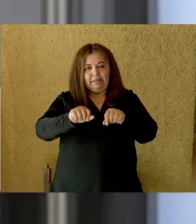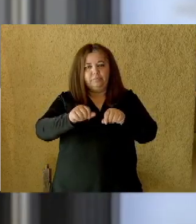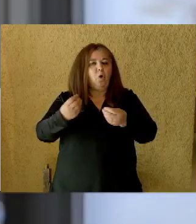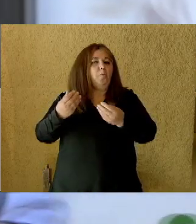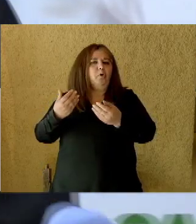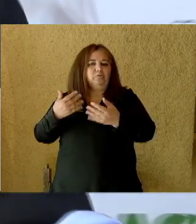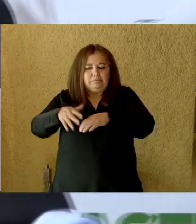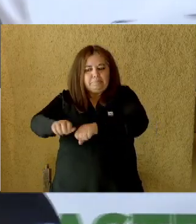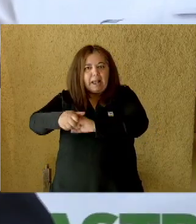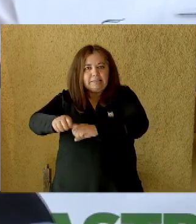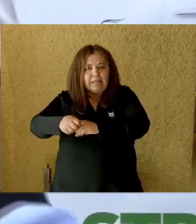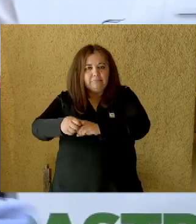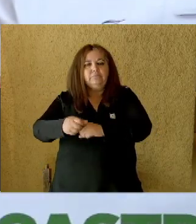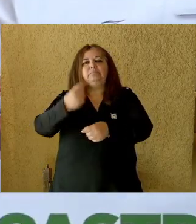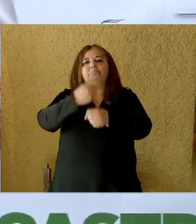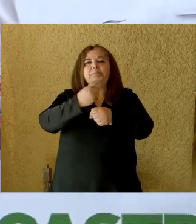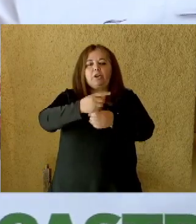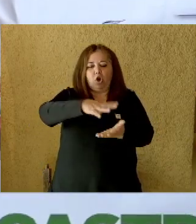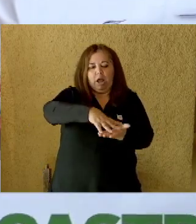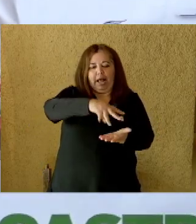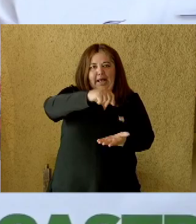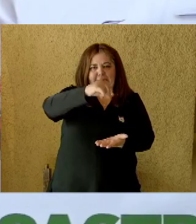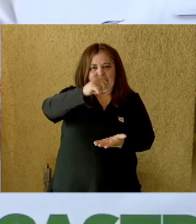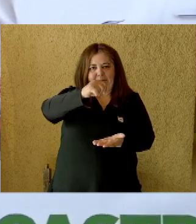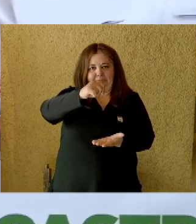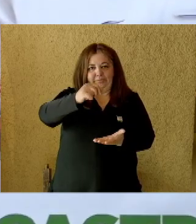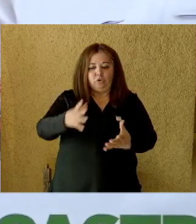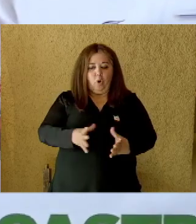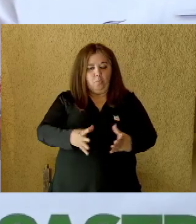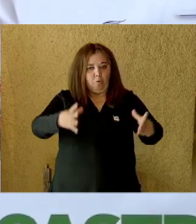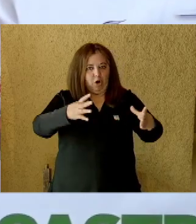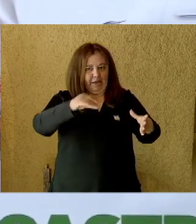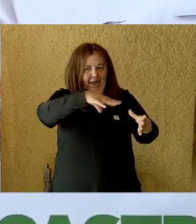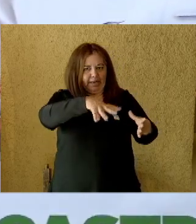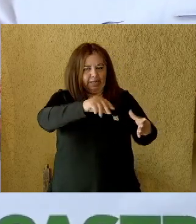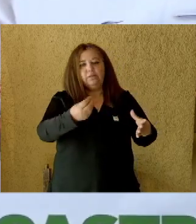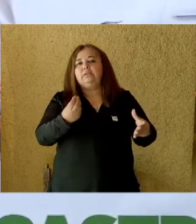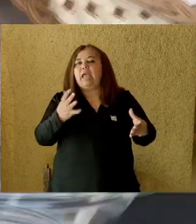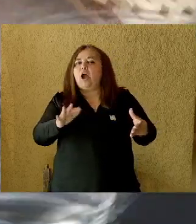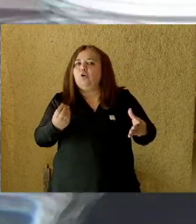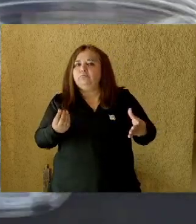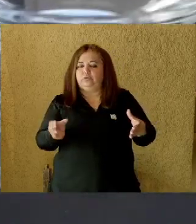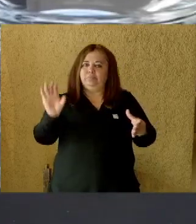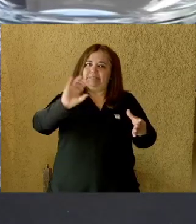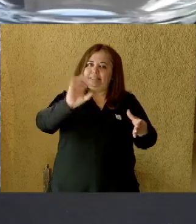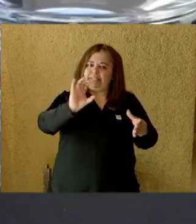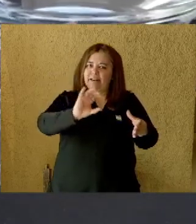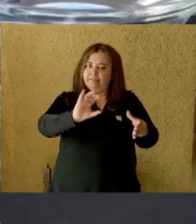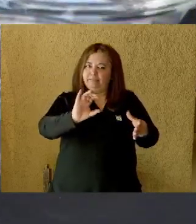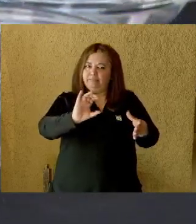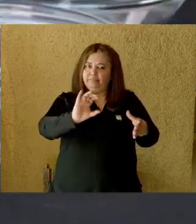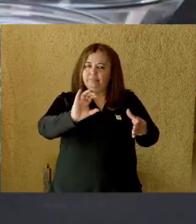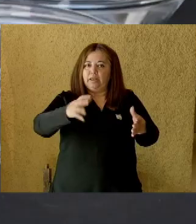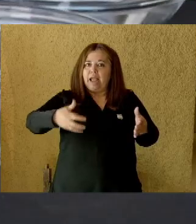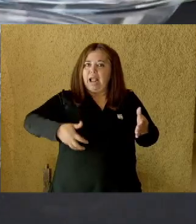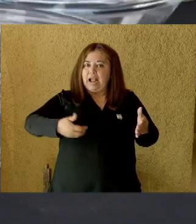lo primero que vamos a hacer es arrancar con harina. ¿Sí? Tengo un bowl con harina. Lo que voy a hacer, voy a poner sal y voy a poner materia grasa.